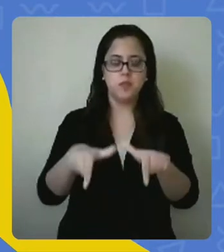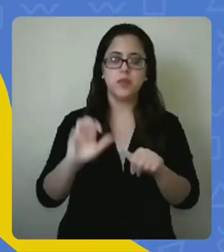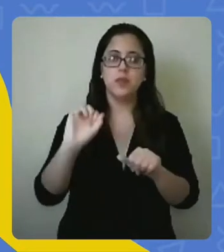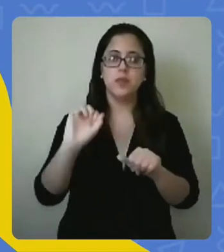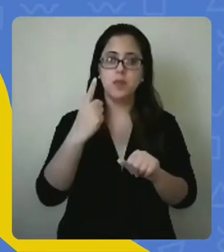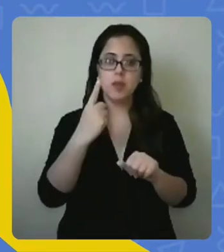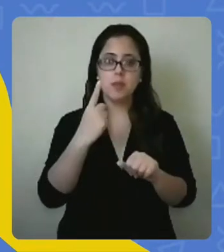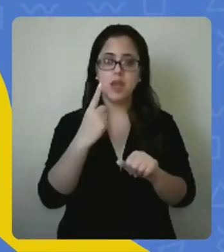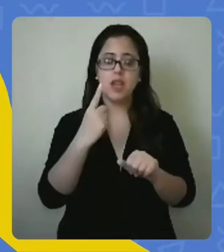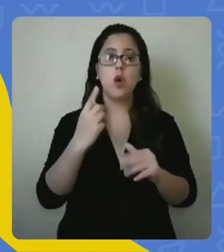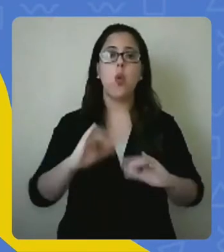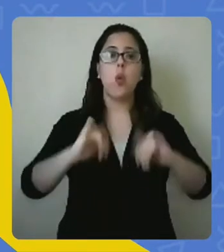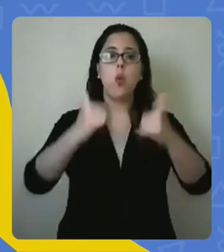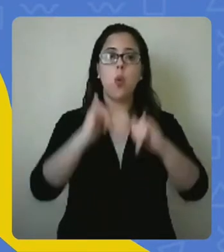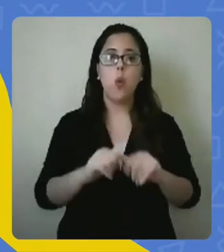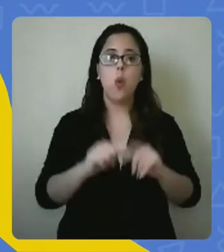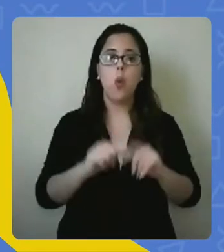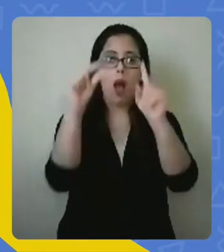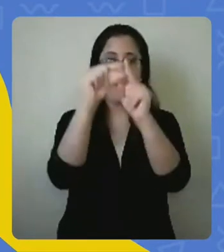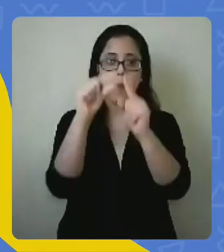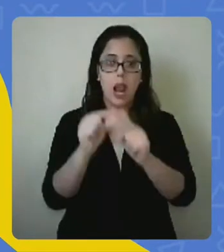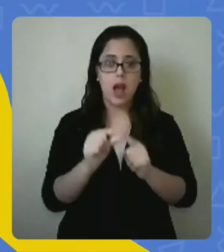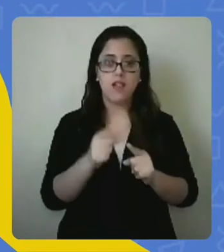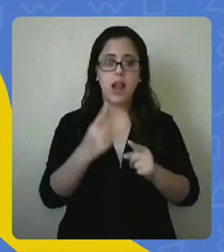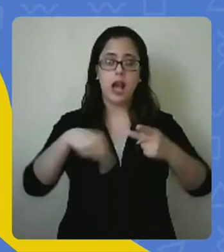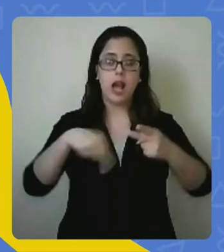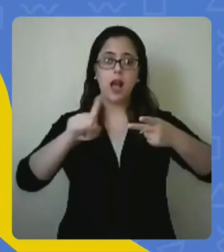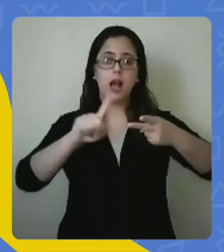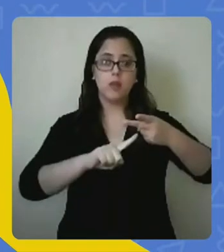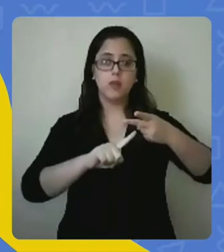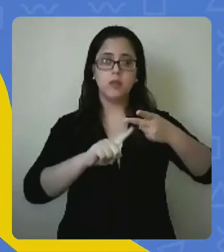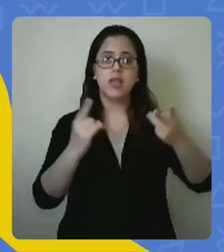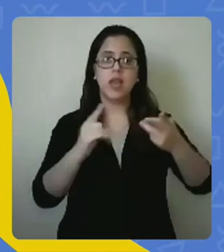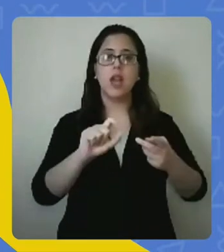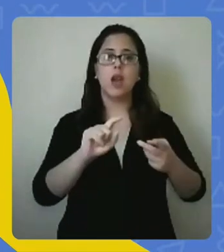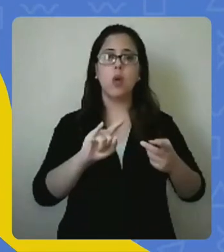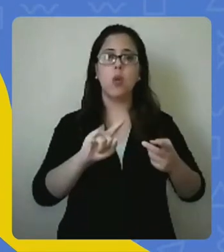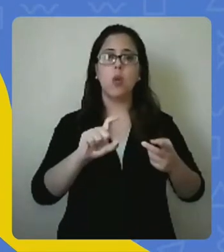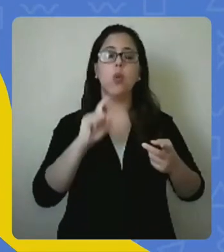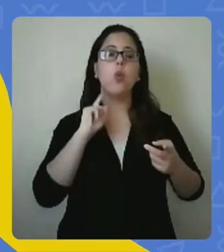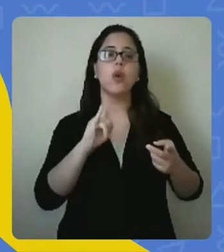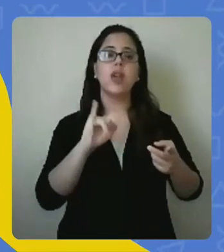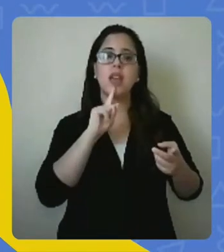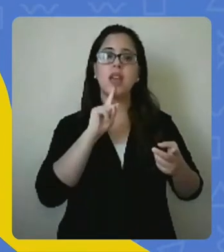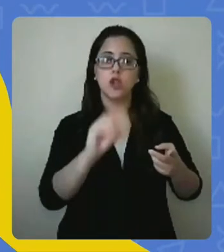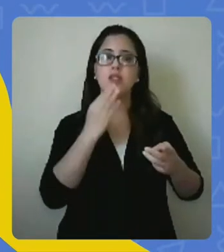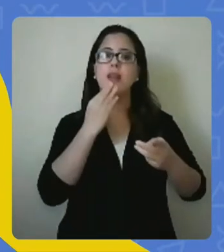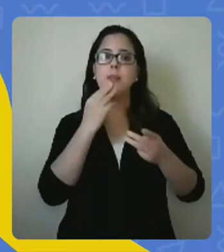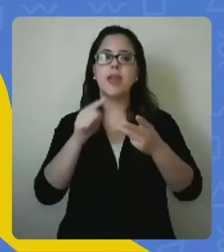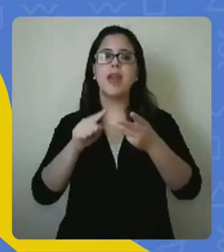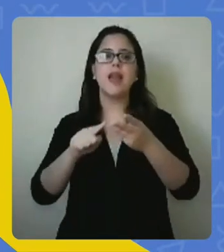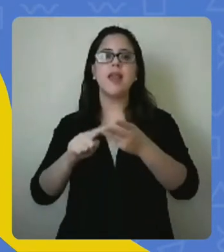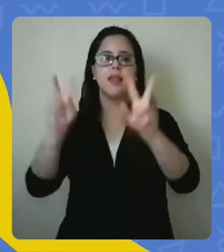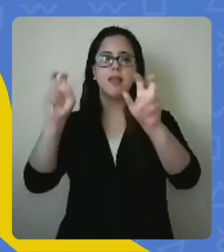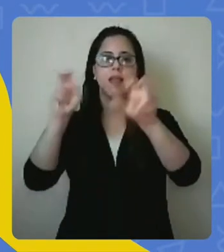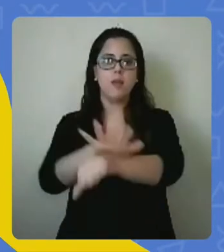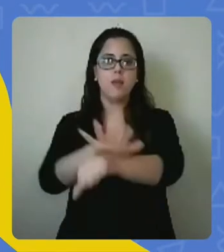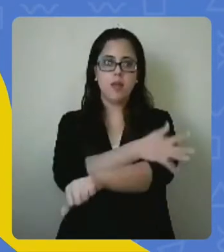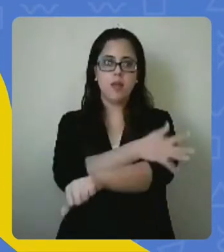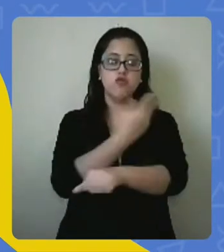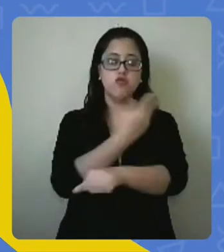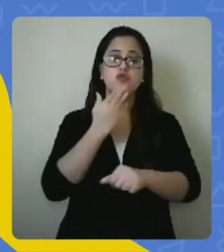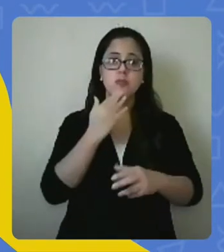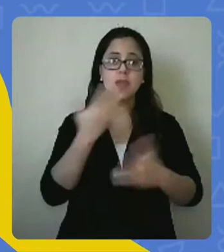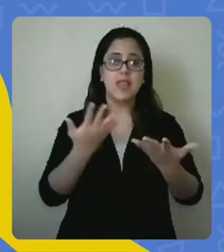Juega Palabras, luego vamos a presentar Cuquitos Va y Espacio de Emociones. Y finalmente, como les decía, vamos a tener este espacio